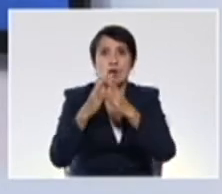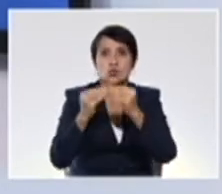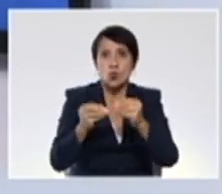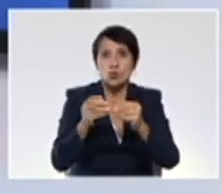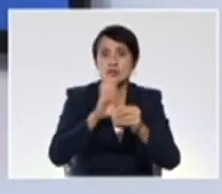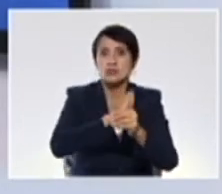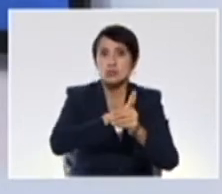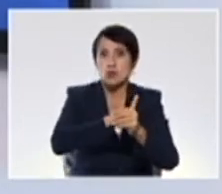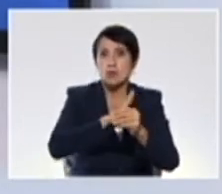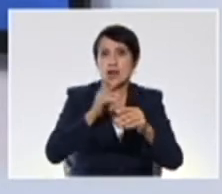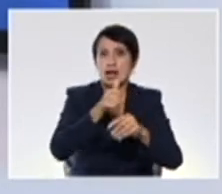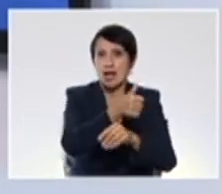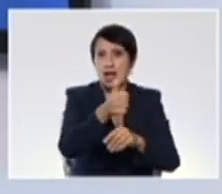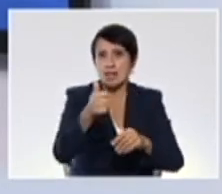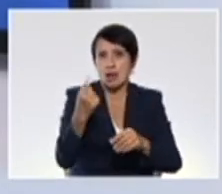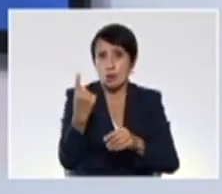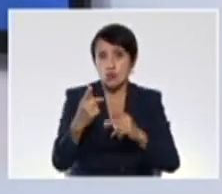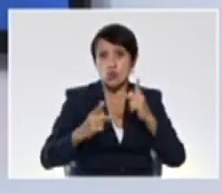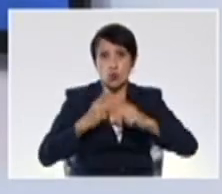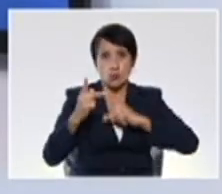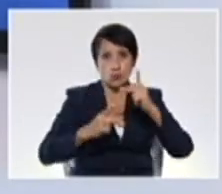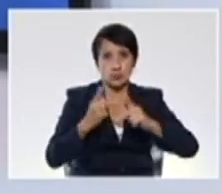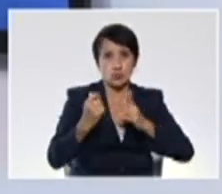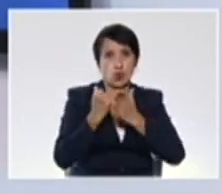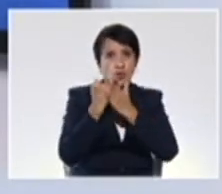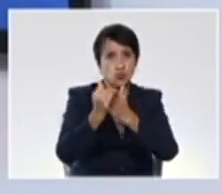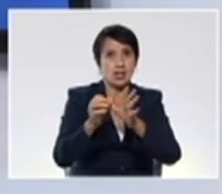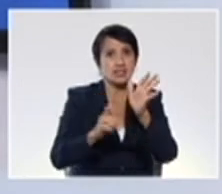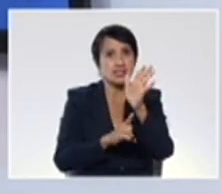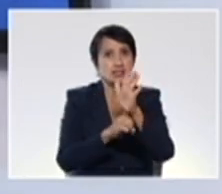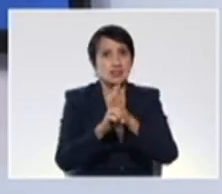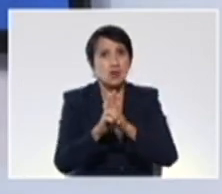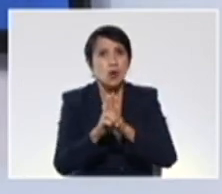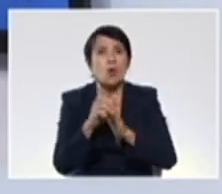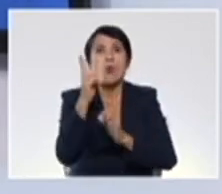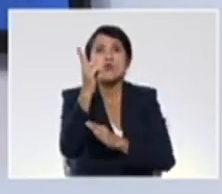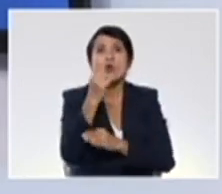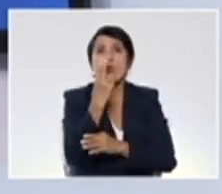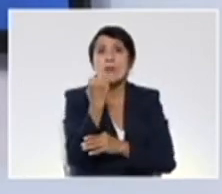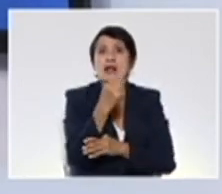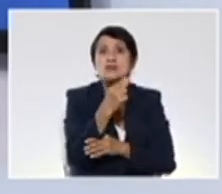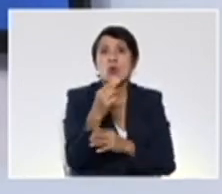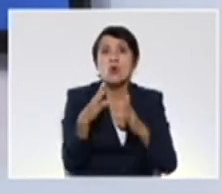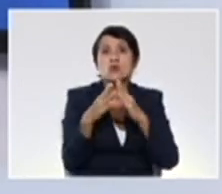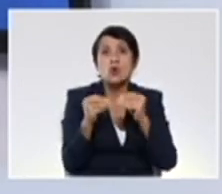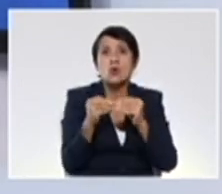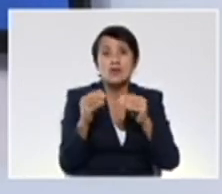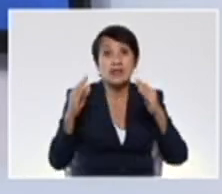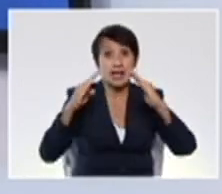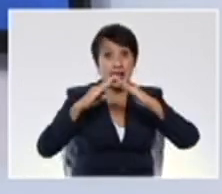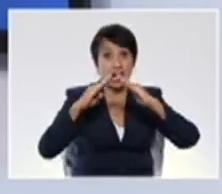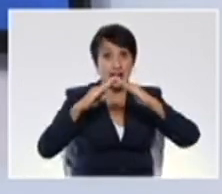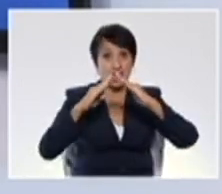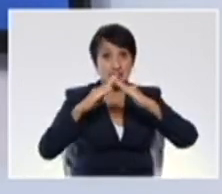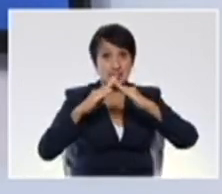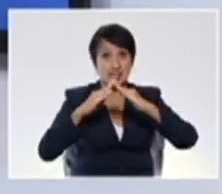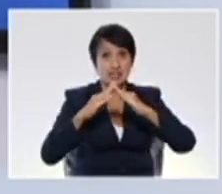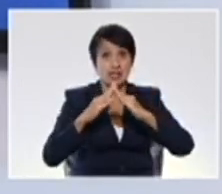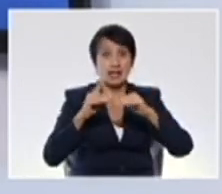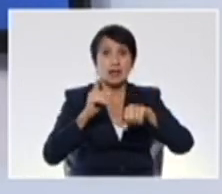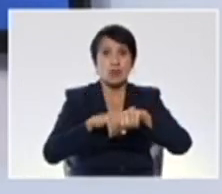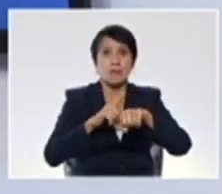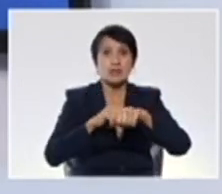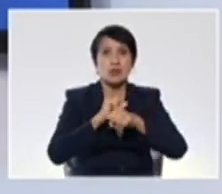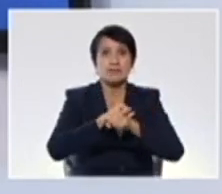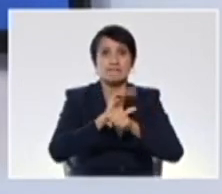que se apropie de cada uno de esos procesos que lo lleven a desarrollar una ocupación desde el hogar en este momento de pandemia. Veamos